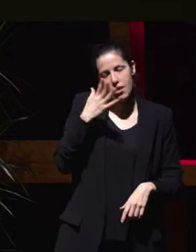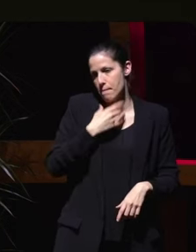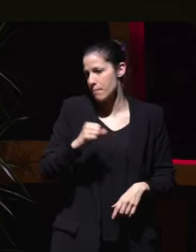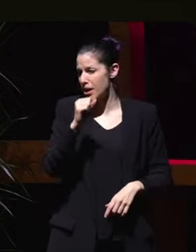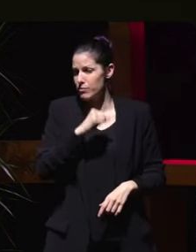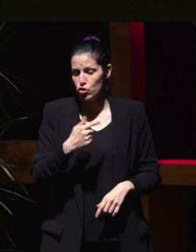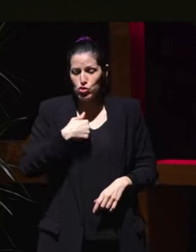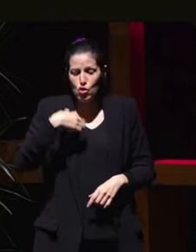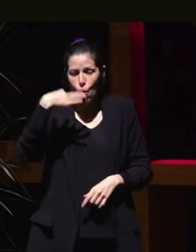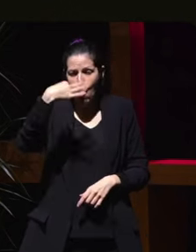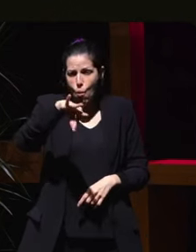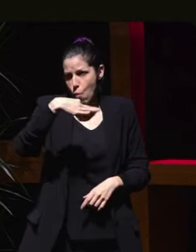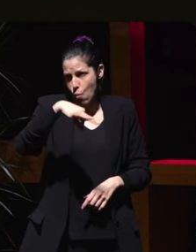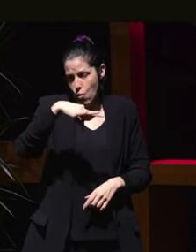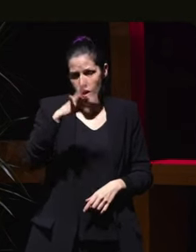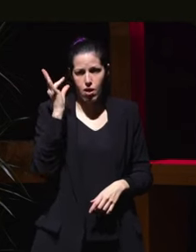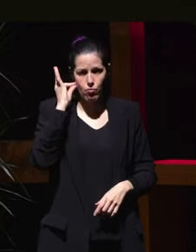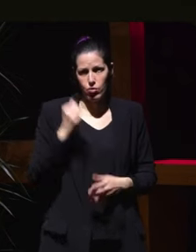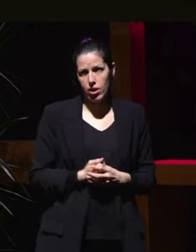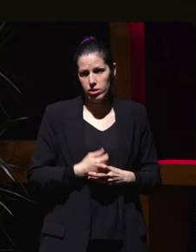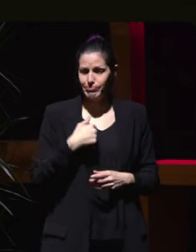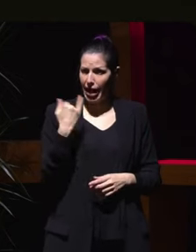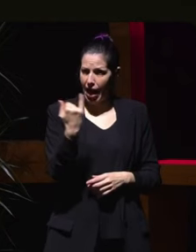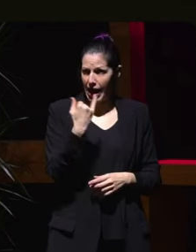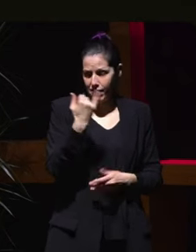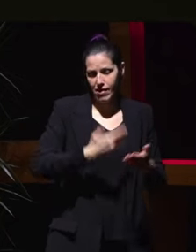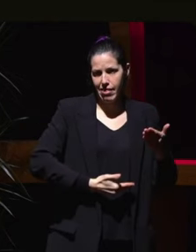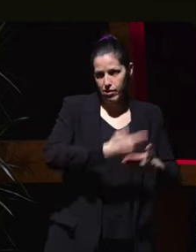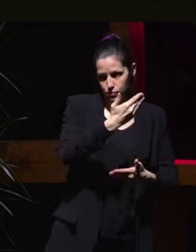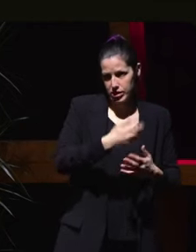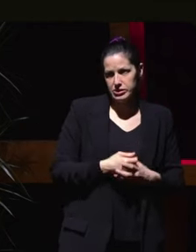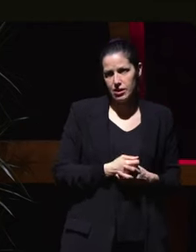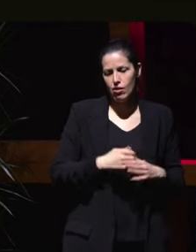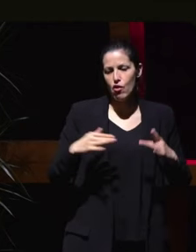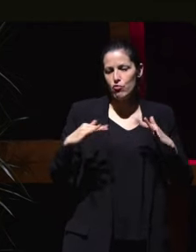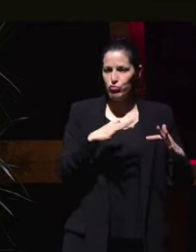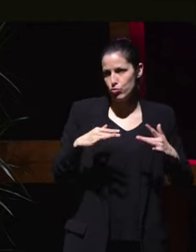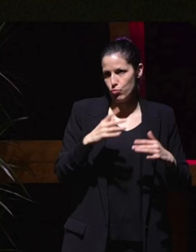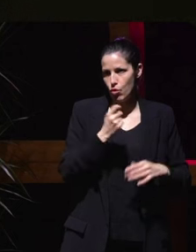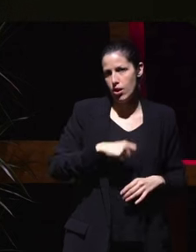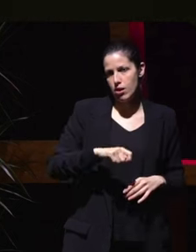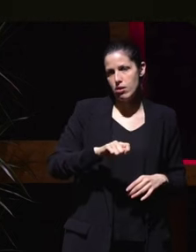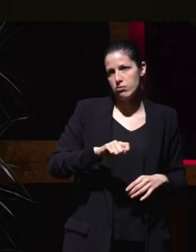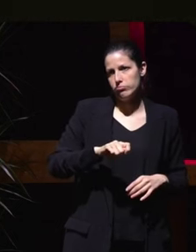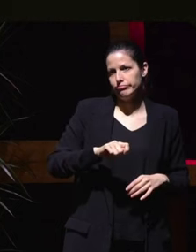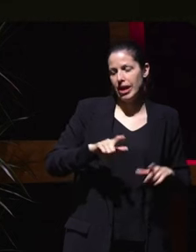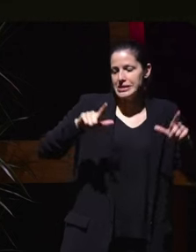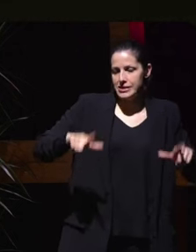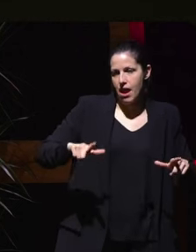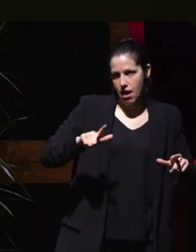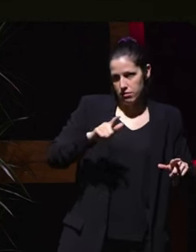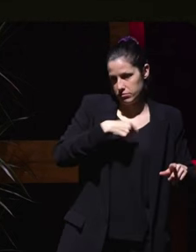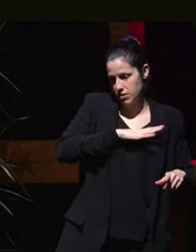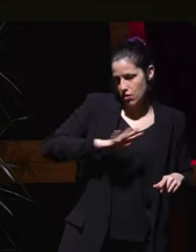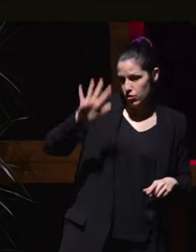Era a única xefa de prensa na Liga Nacional de Fútbol Sala. E despois xa rematei na cadena SER, onde levo 15